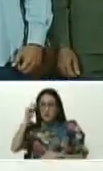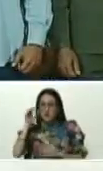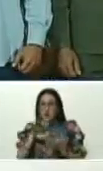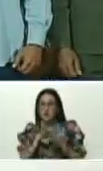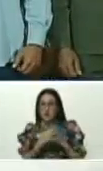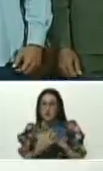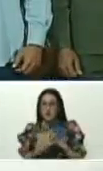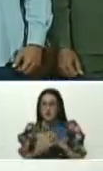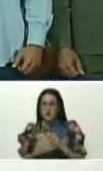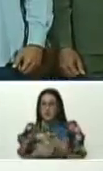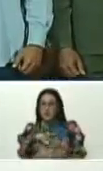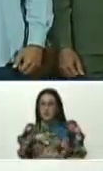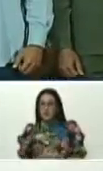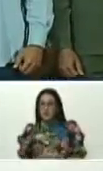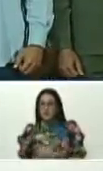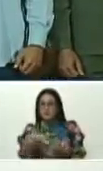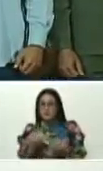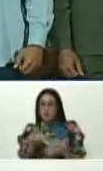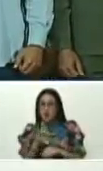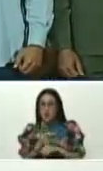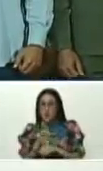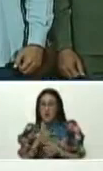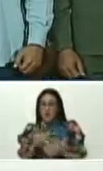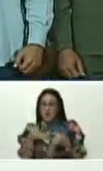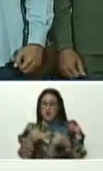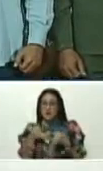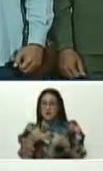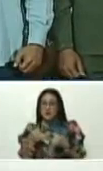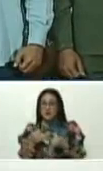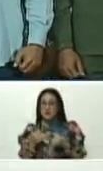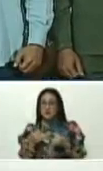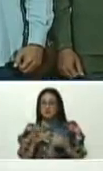barrios, y es tremendo gobernador,